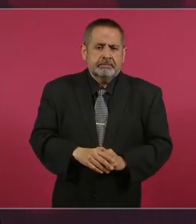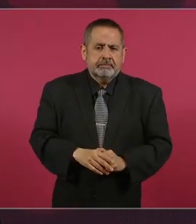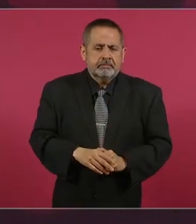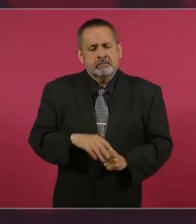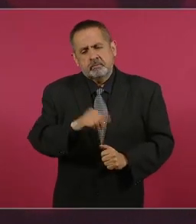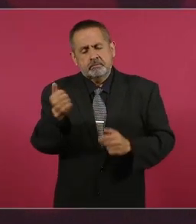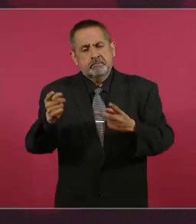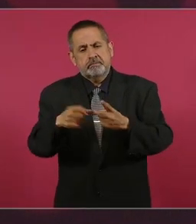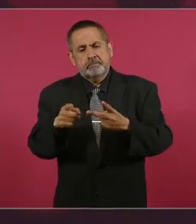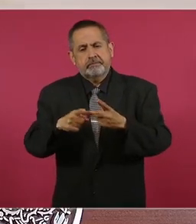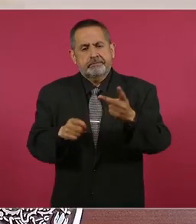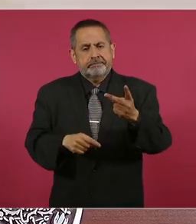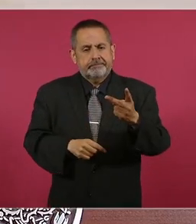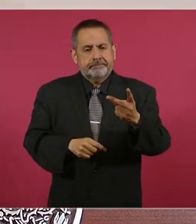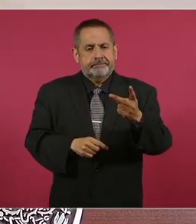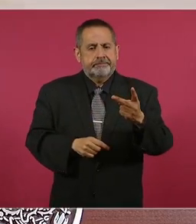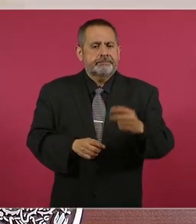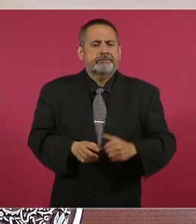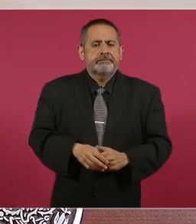Lo otro,